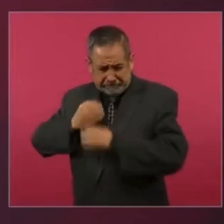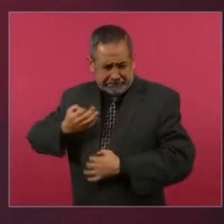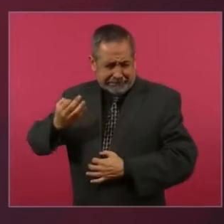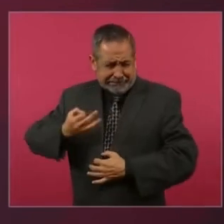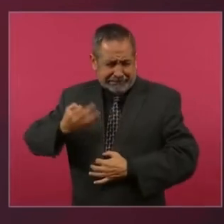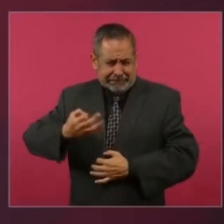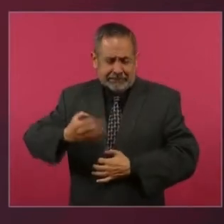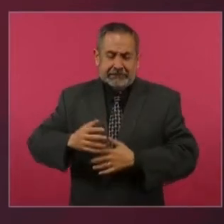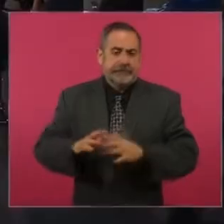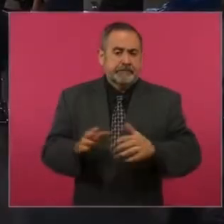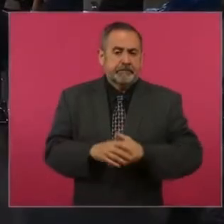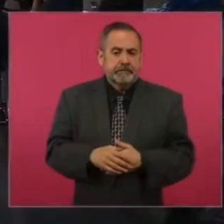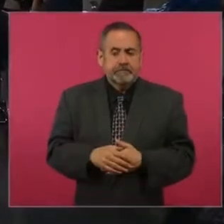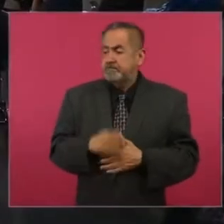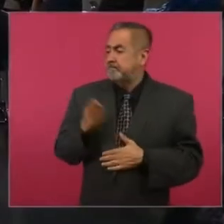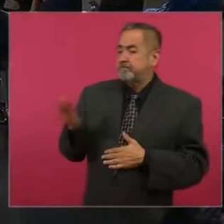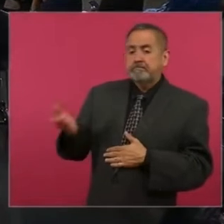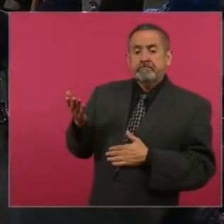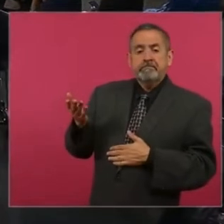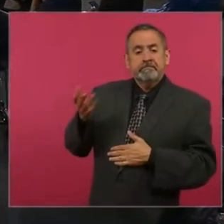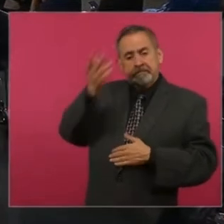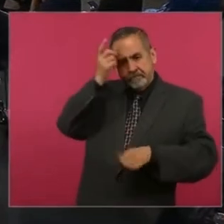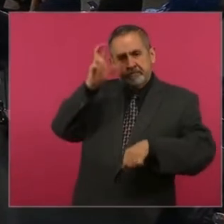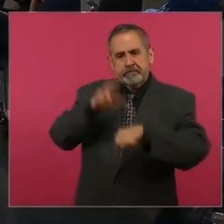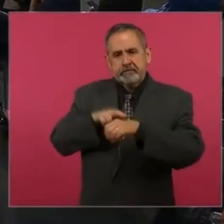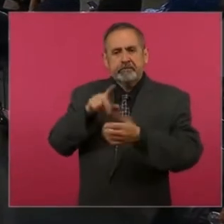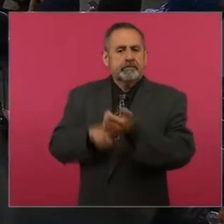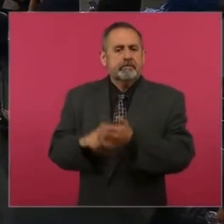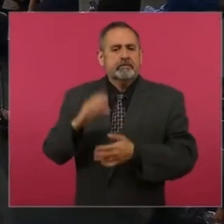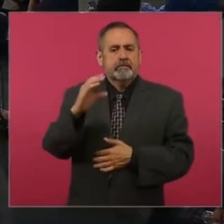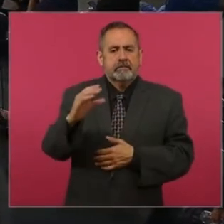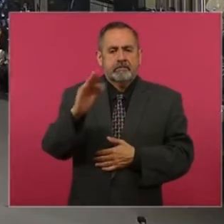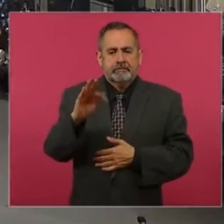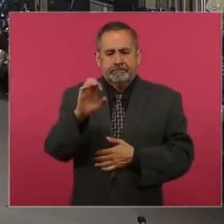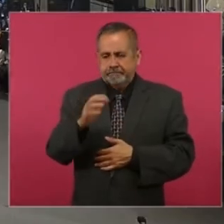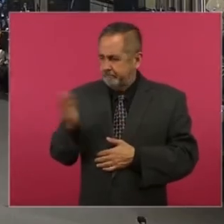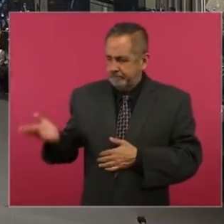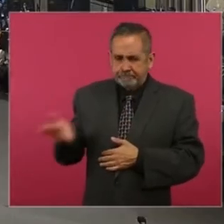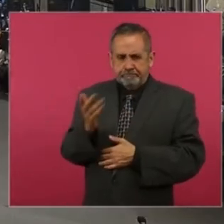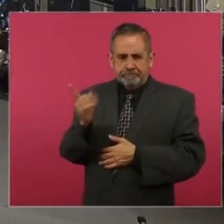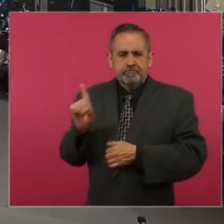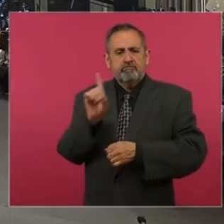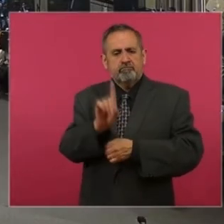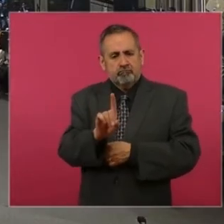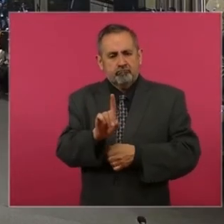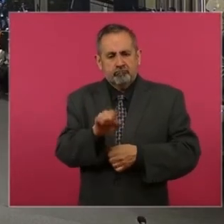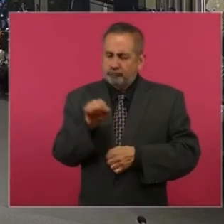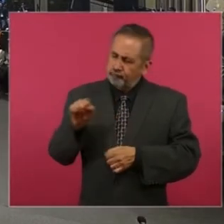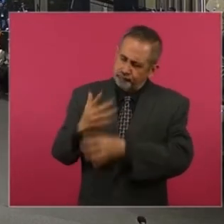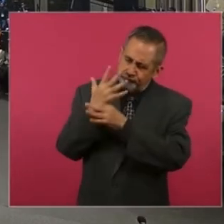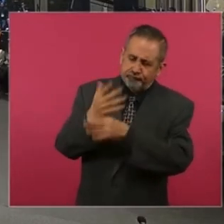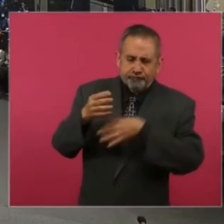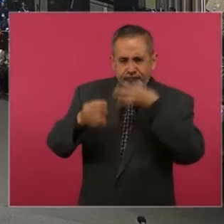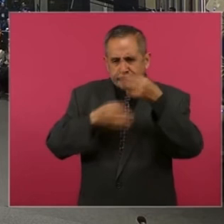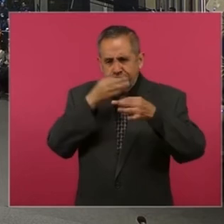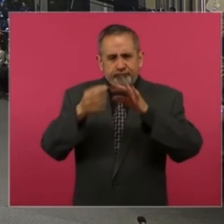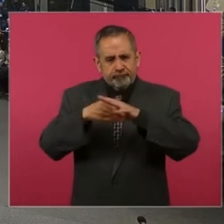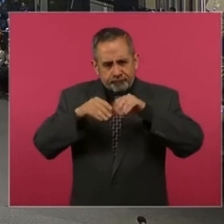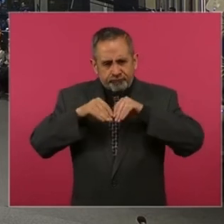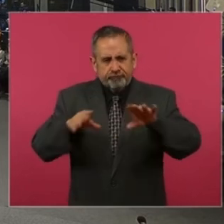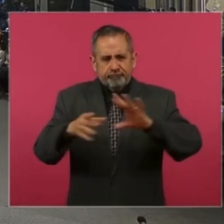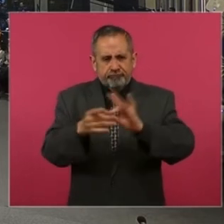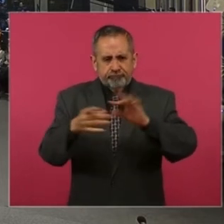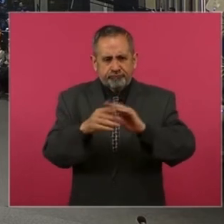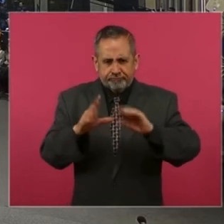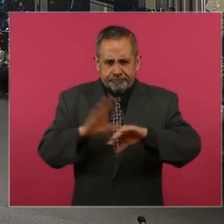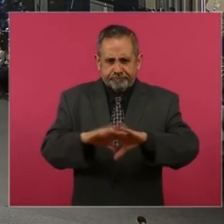Pero si está aquí el director de la Comisión Federal de Electricidad, lo mejor es que él nos haga un